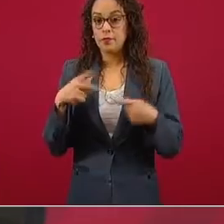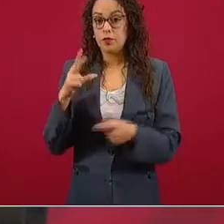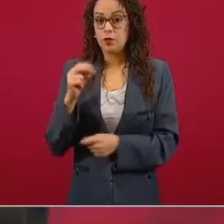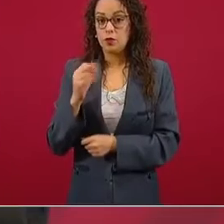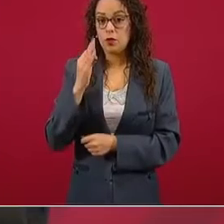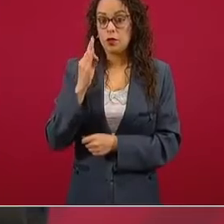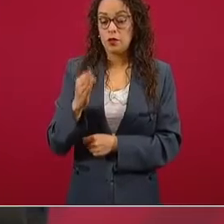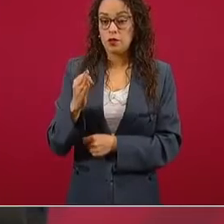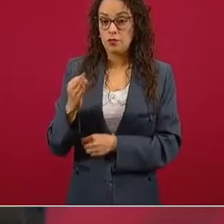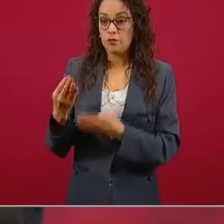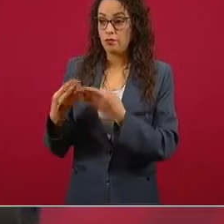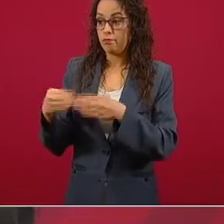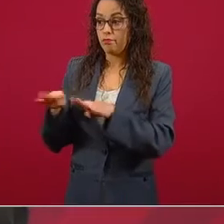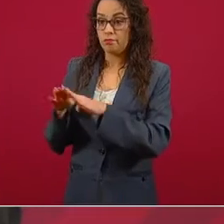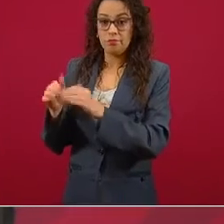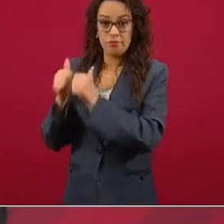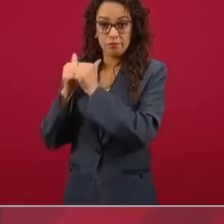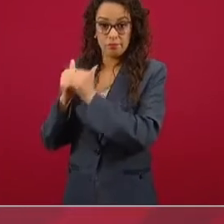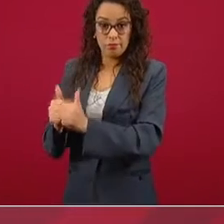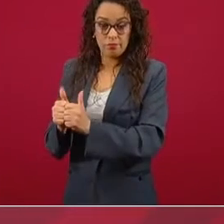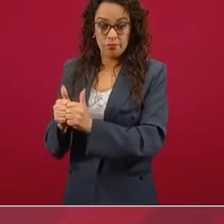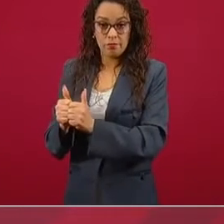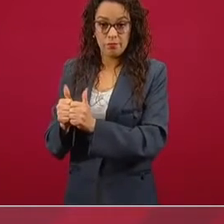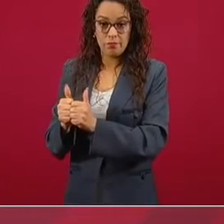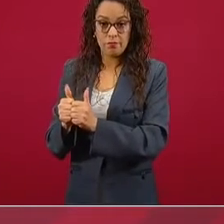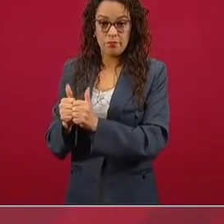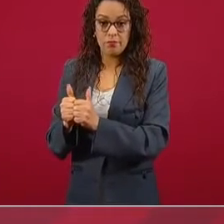los mexicanos, cuando